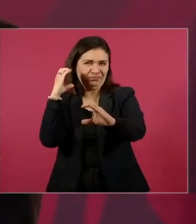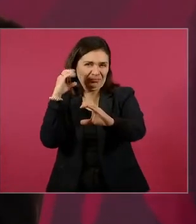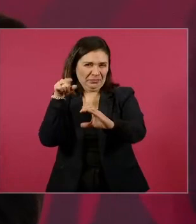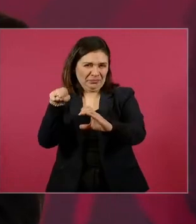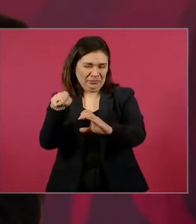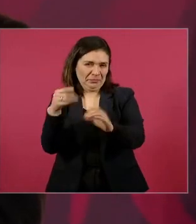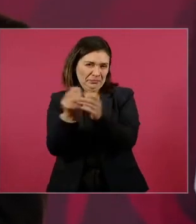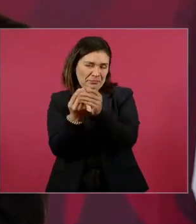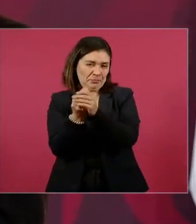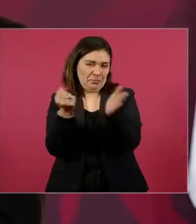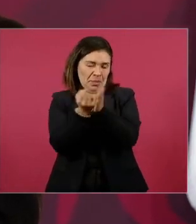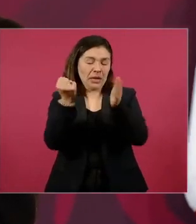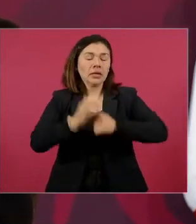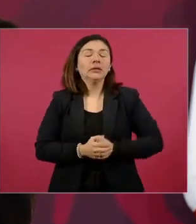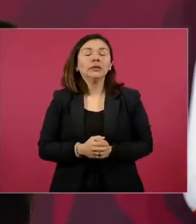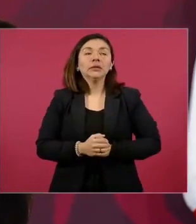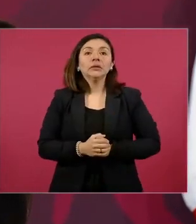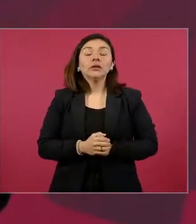transporte.